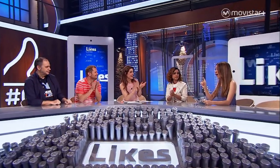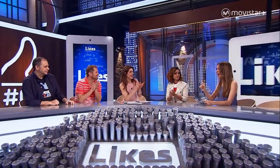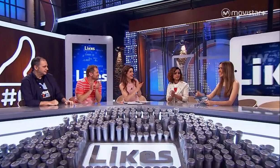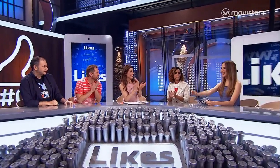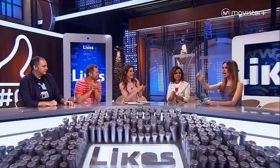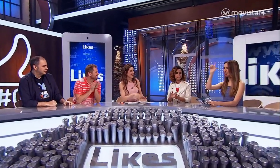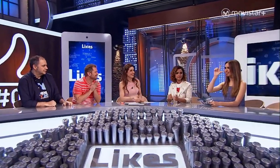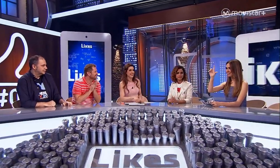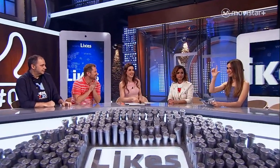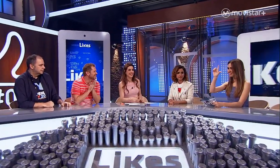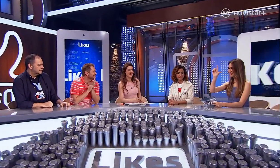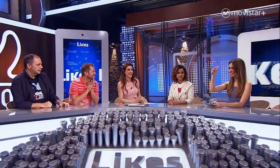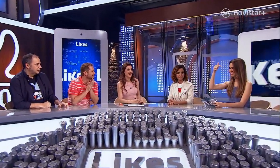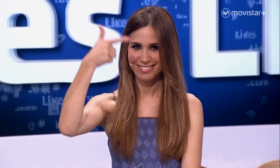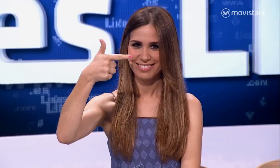¡Ojo de la atención!